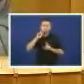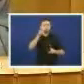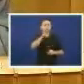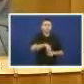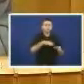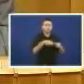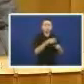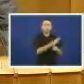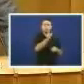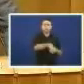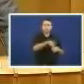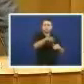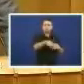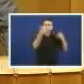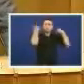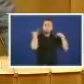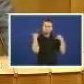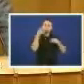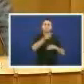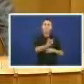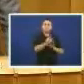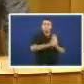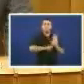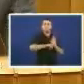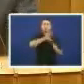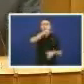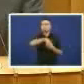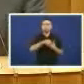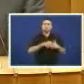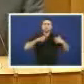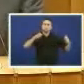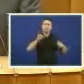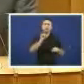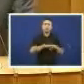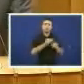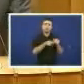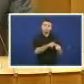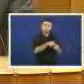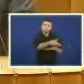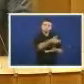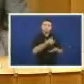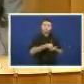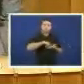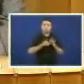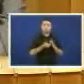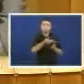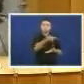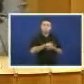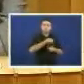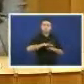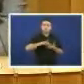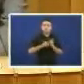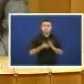e conta con abondosos recursos parlamentares para chegar propostas de solución aos problemas e aos retos da sociedade